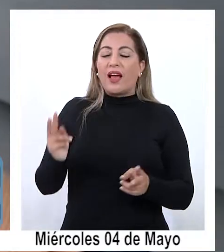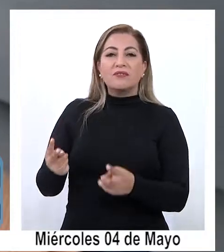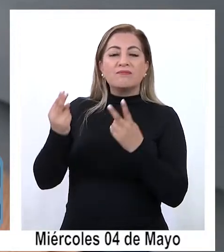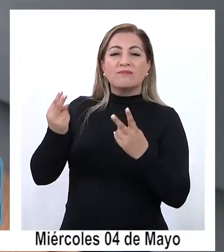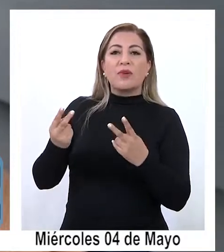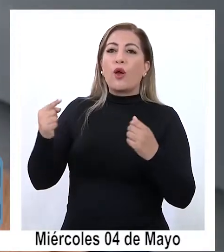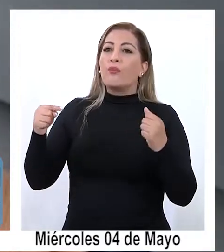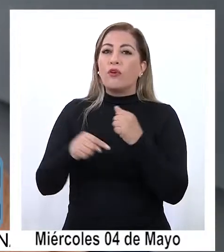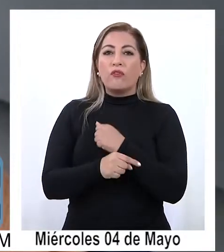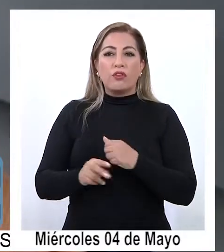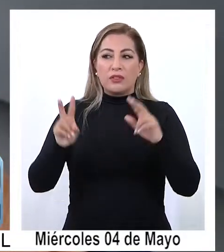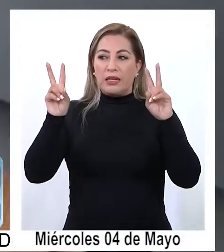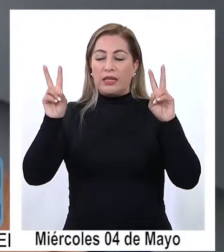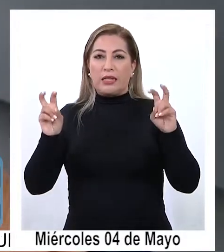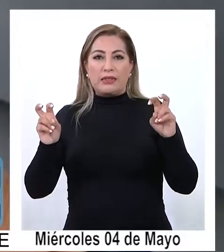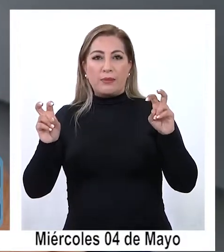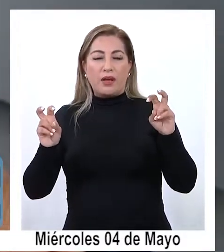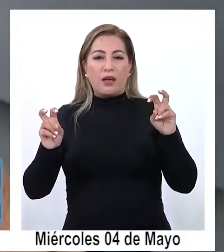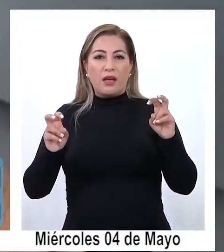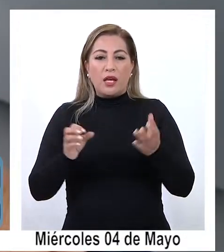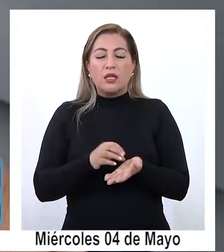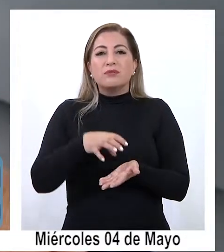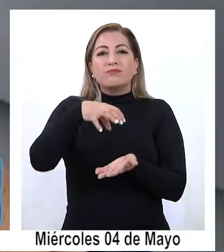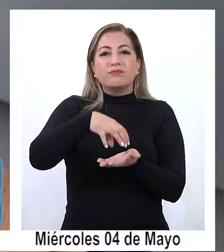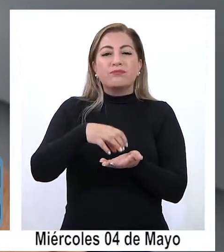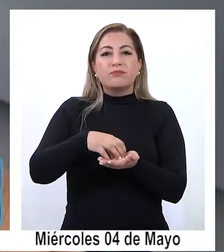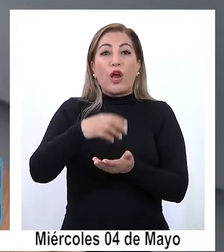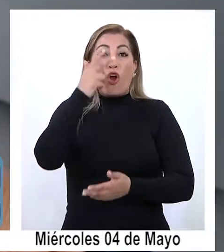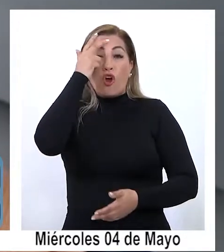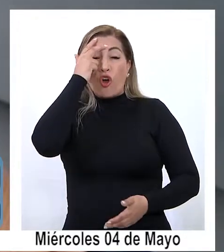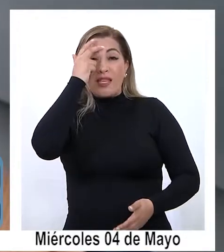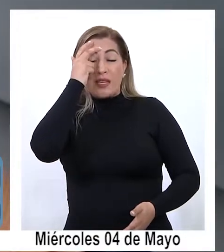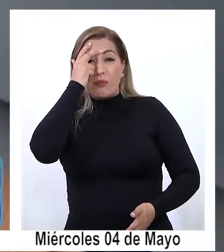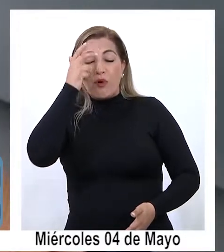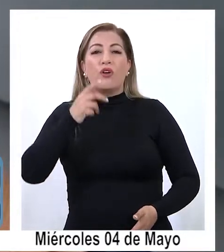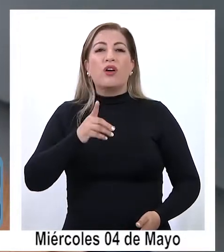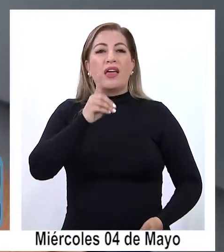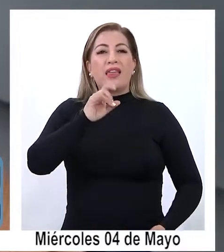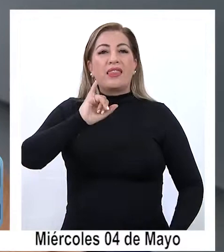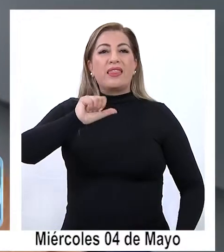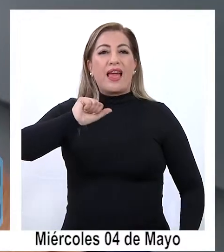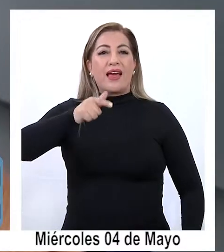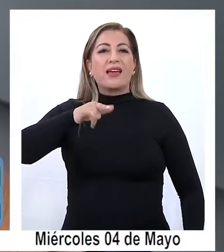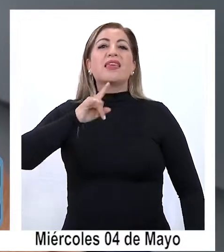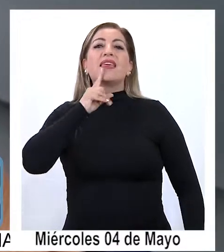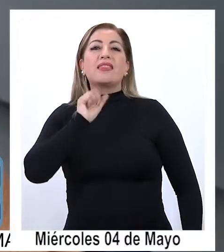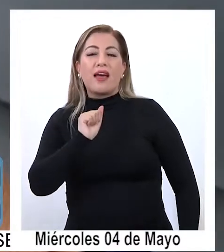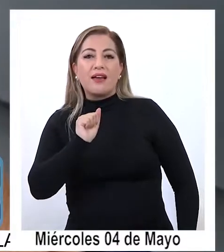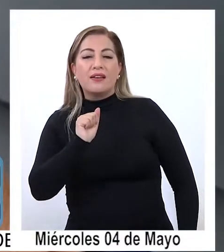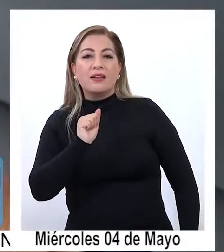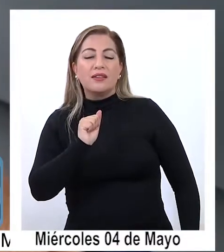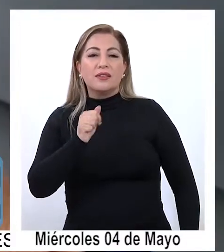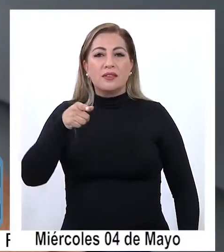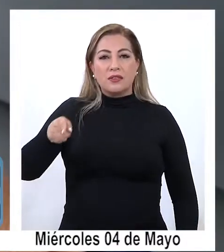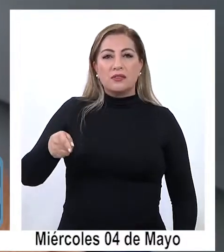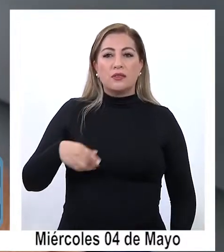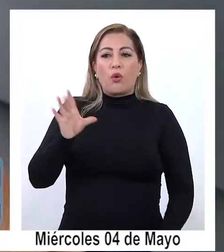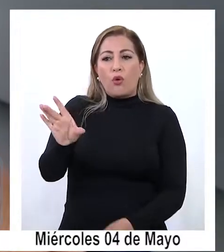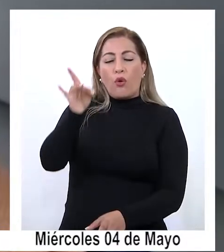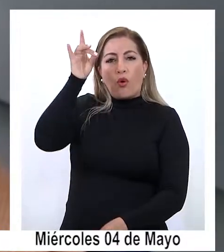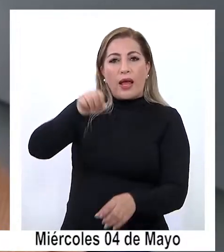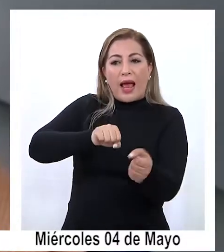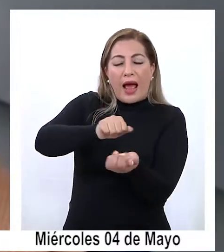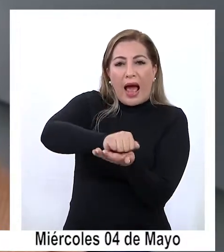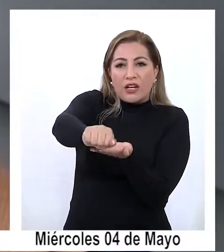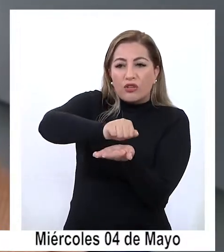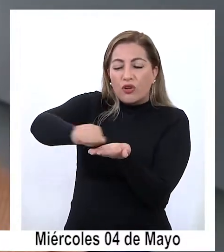profundo sobre la cultura de Aguita en la región de Coquimbo, a raíz de un tremendo rescate arqueológico